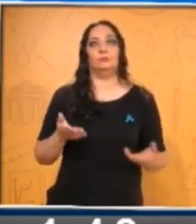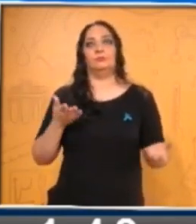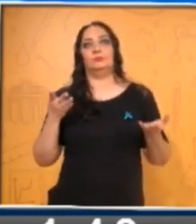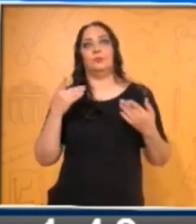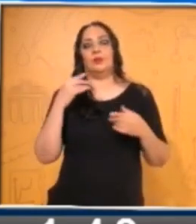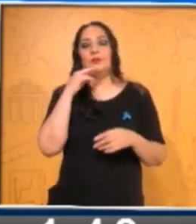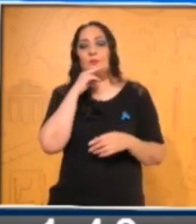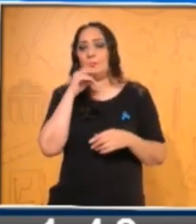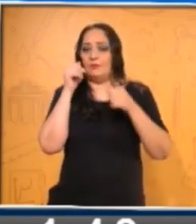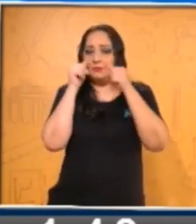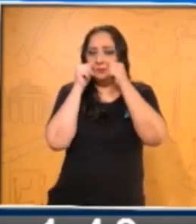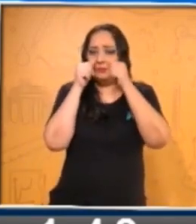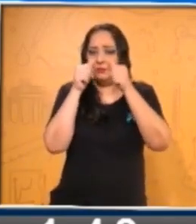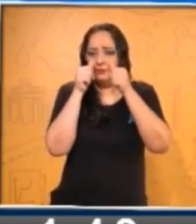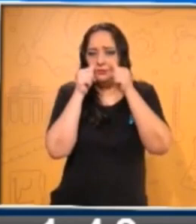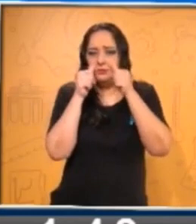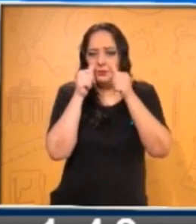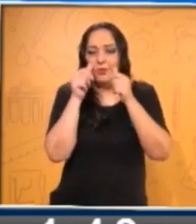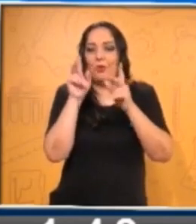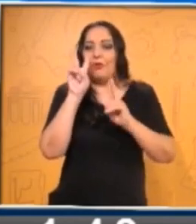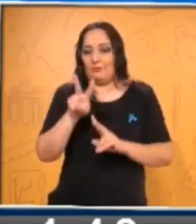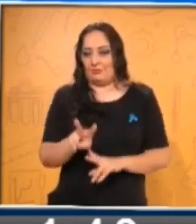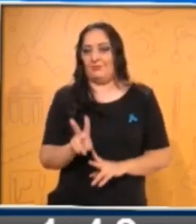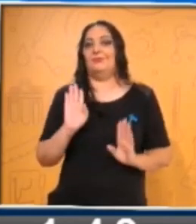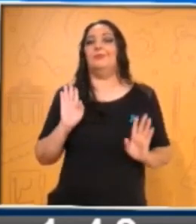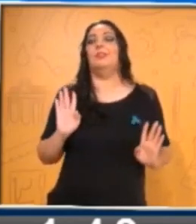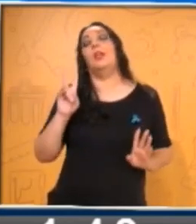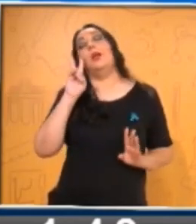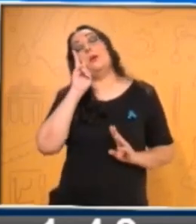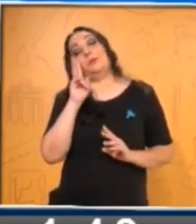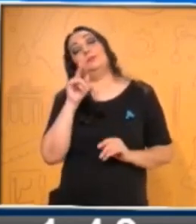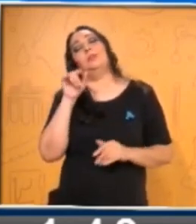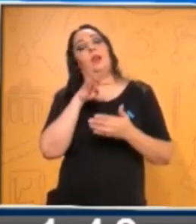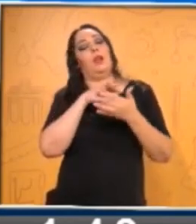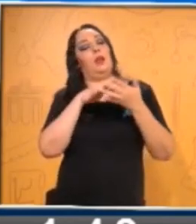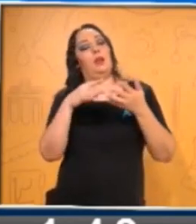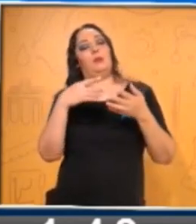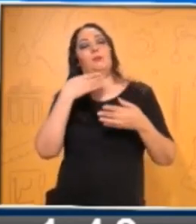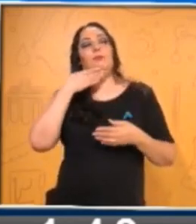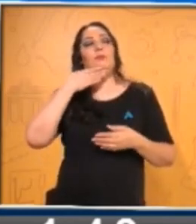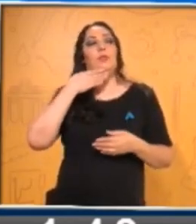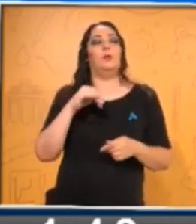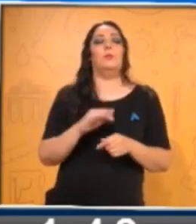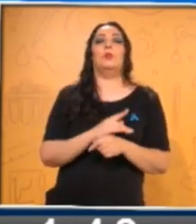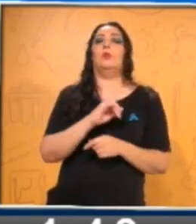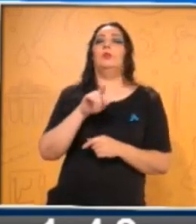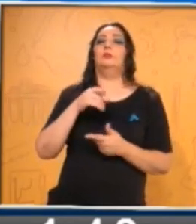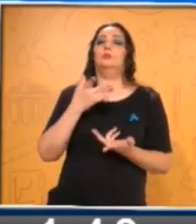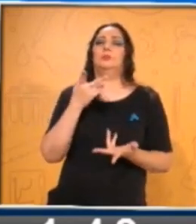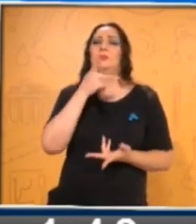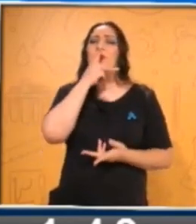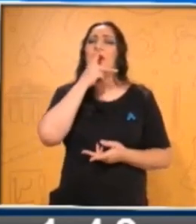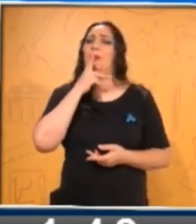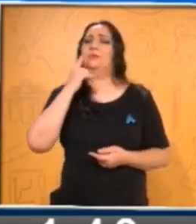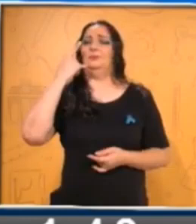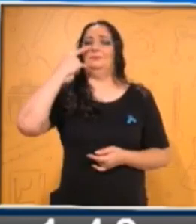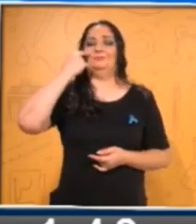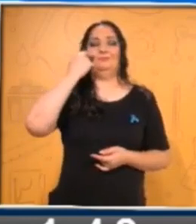si pusieron atención, ¿verdad, maestra? Sí, a ver si pusieron atención y a ver si lo leen bien, porque hay veces que se saltan palabras o cosas